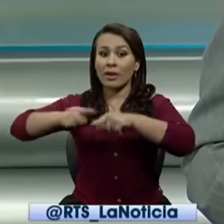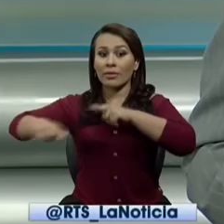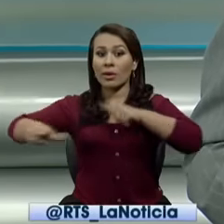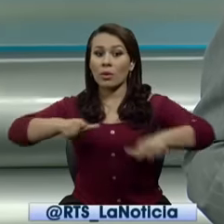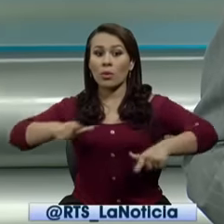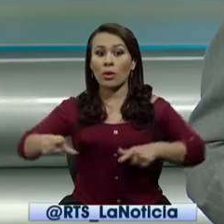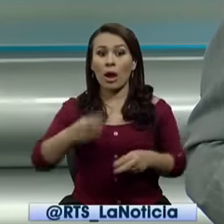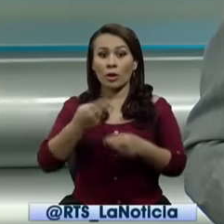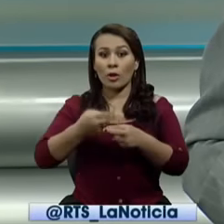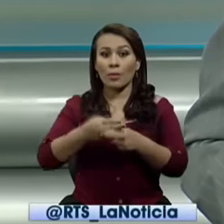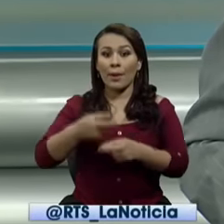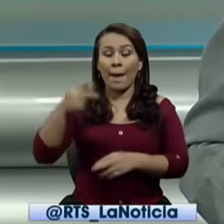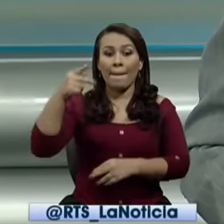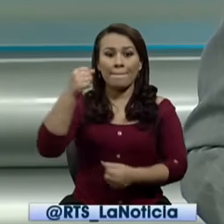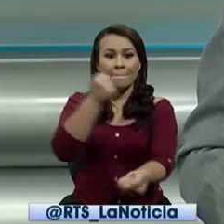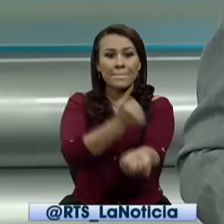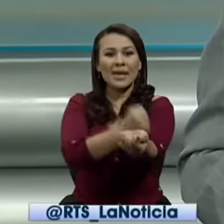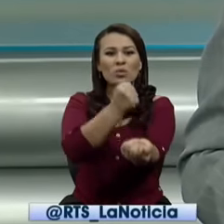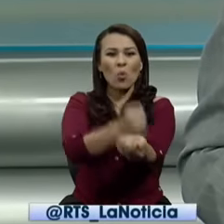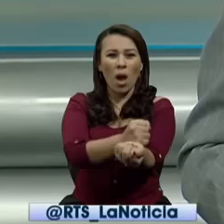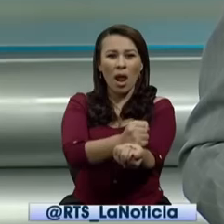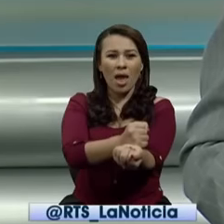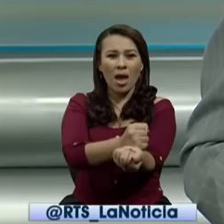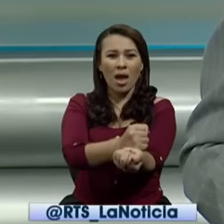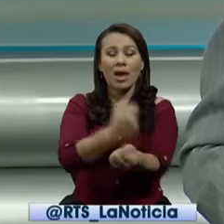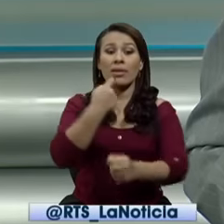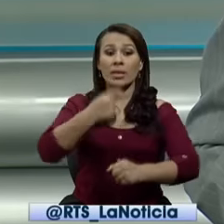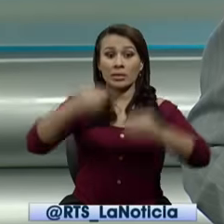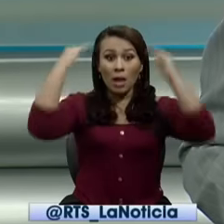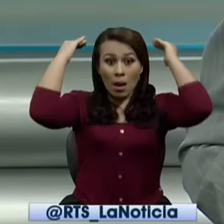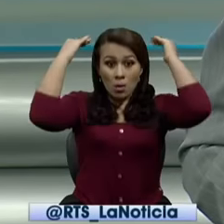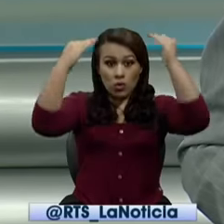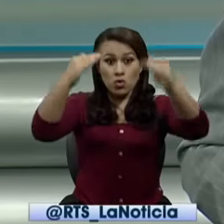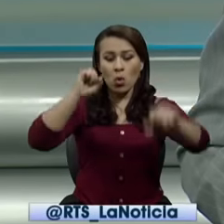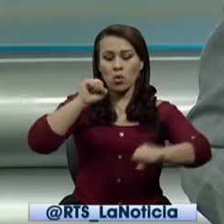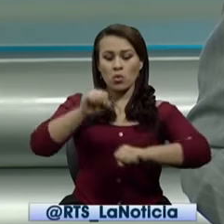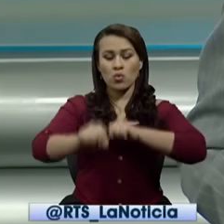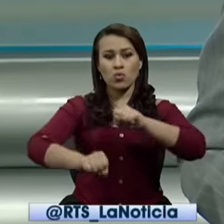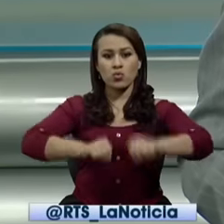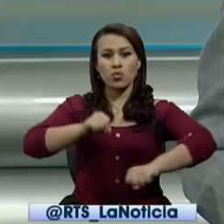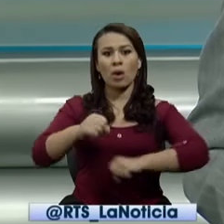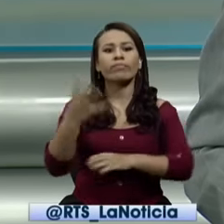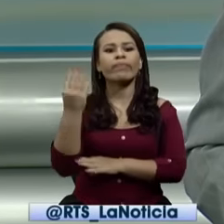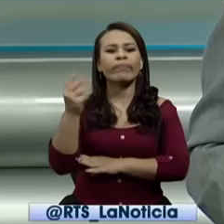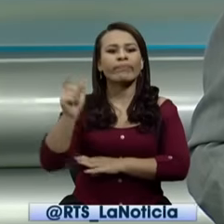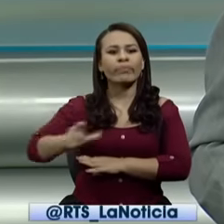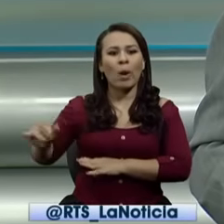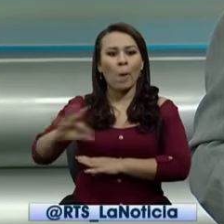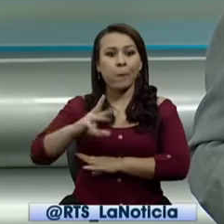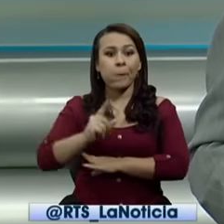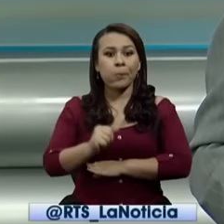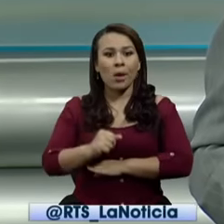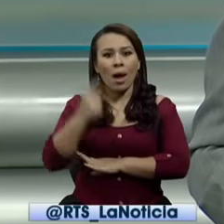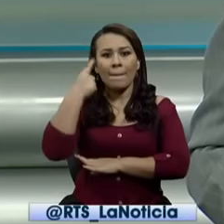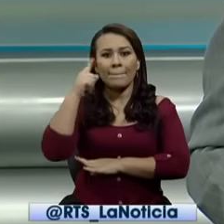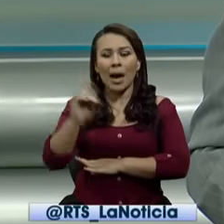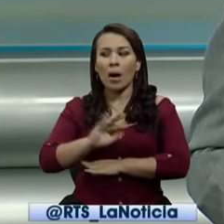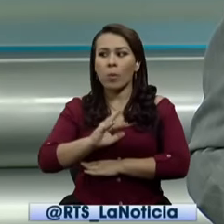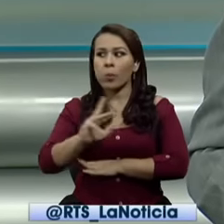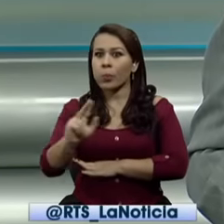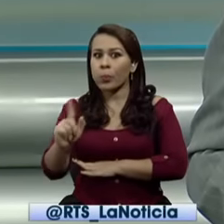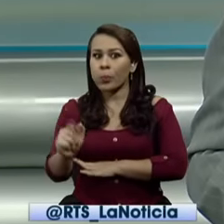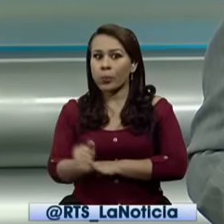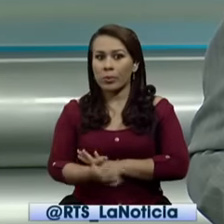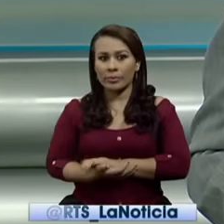parroquia urbana de Guayaquil pascuales aseguran que las tricimotos son utilizadas por los antisociales para cometer acciones